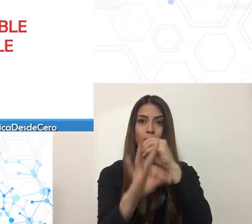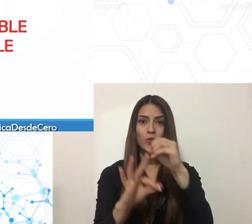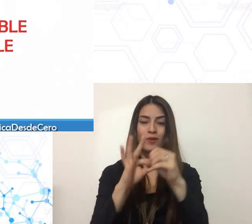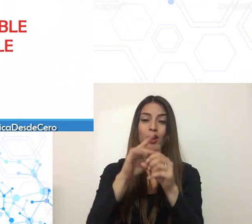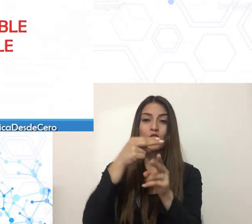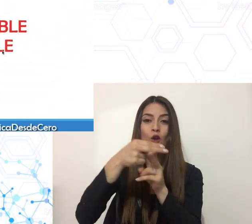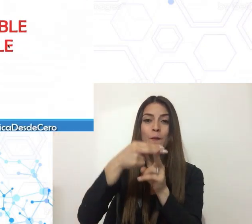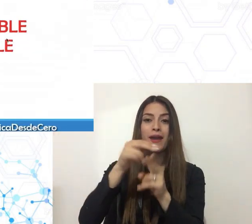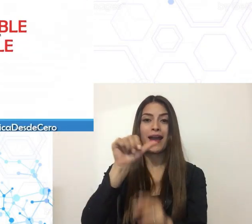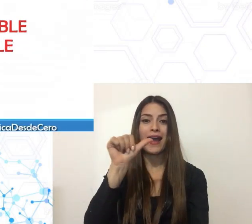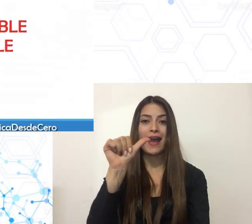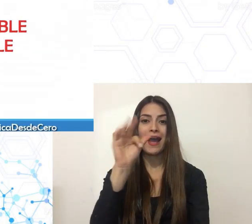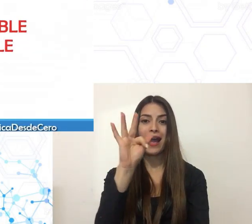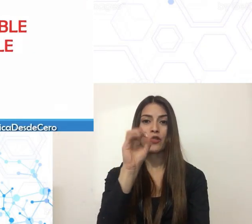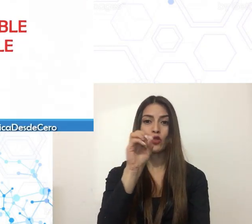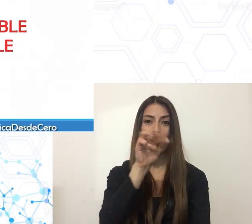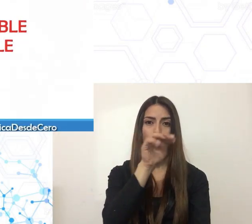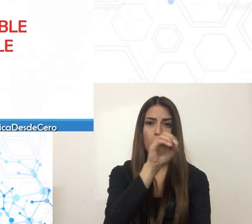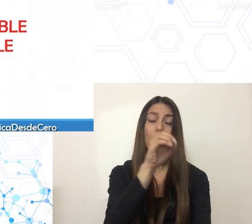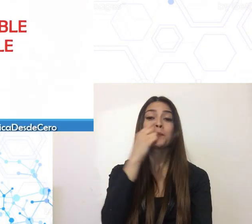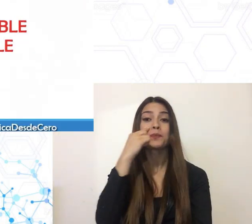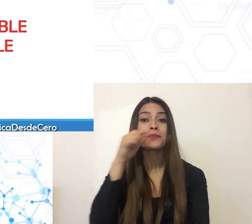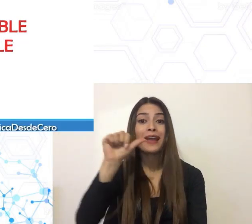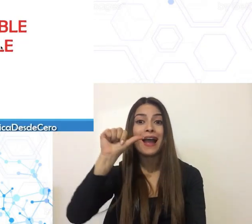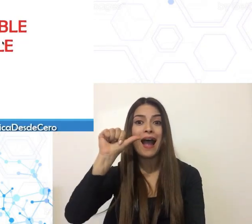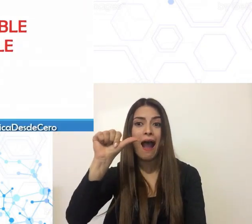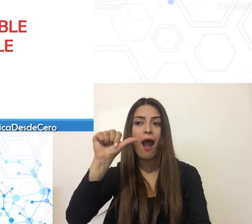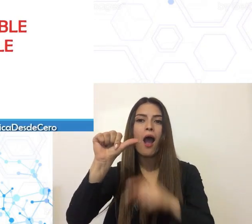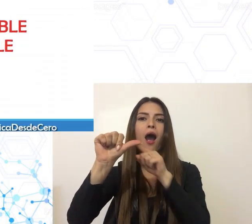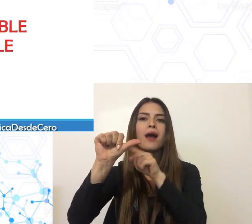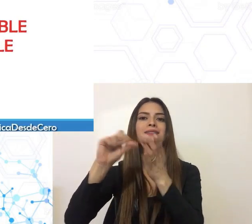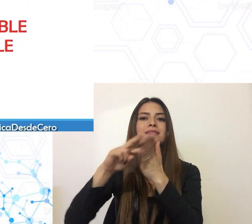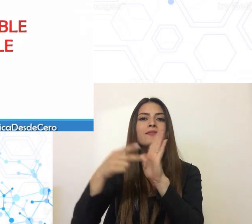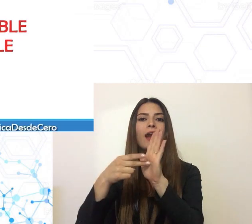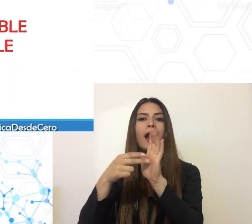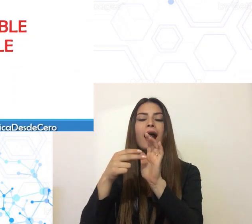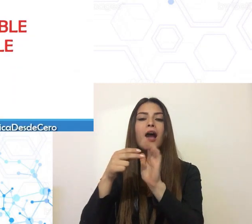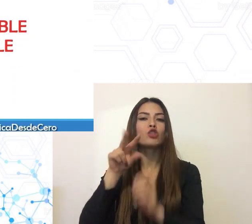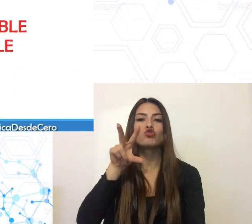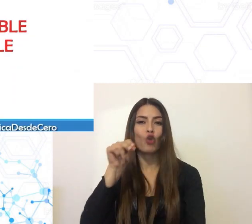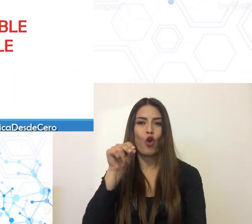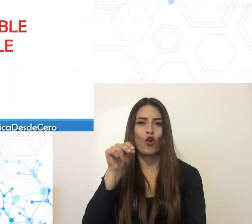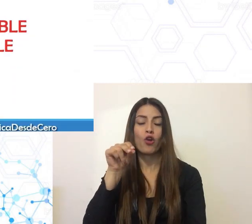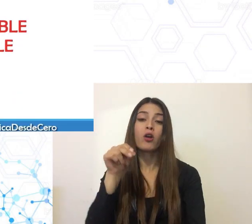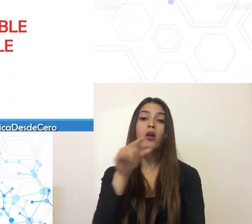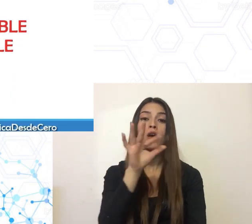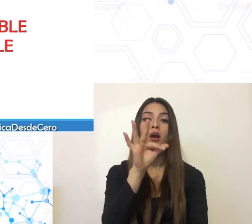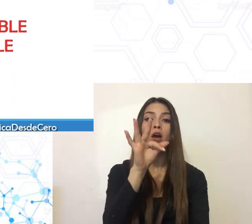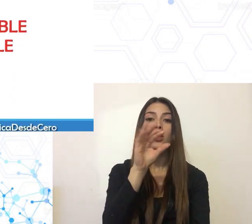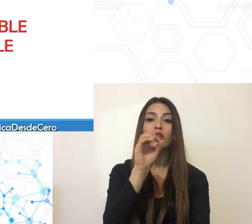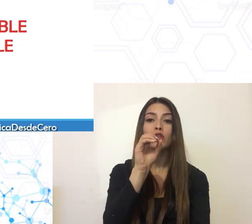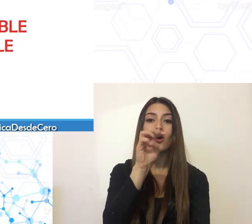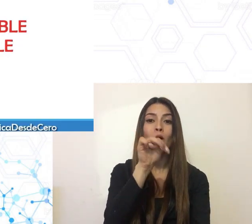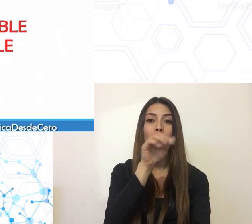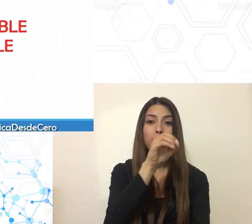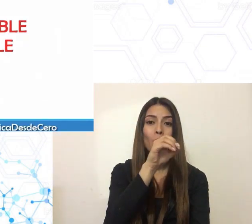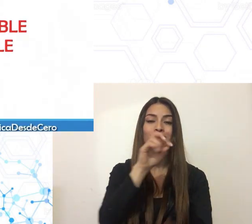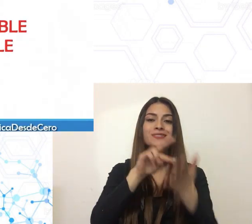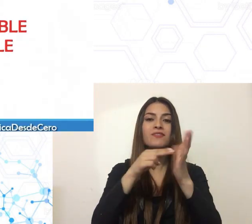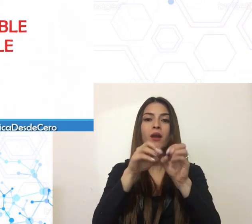hablaban de una partícula sin división, es decir, una partícula indestructible e indivisible.